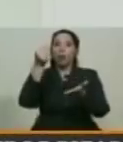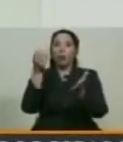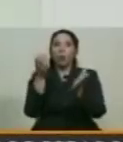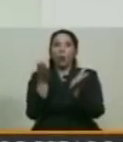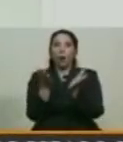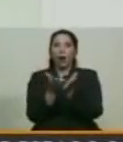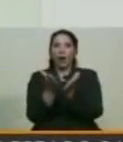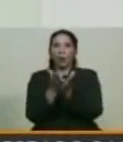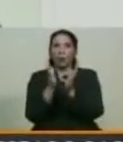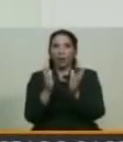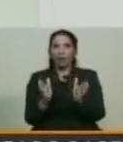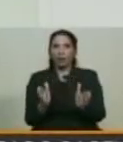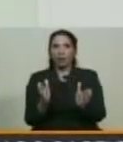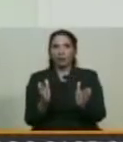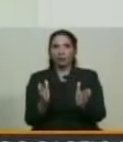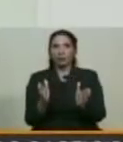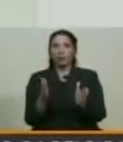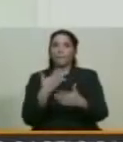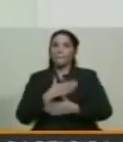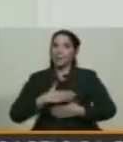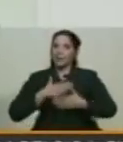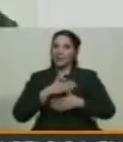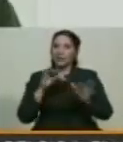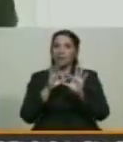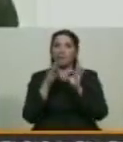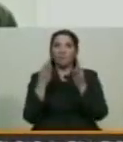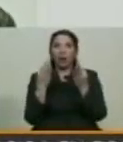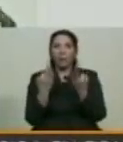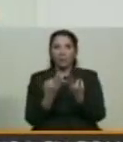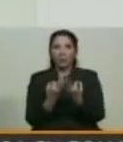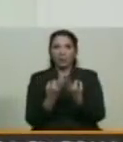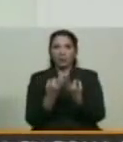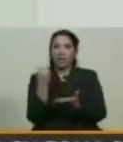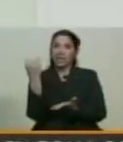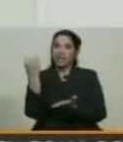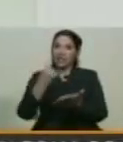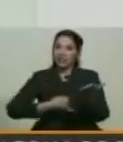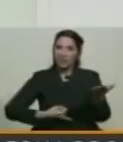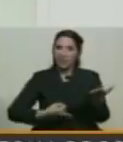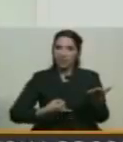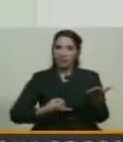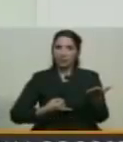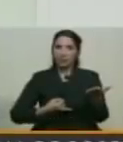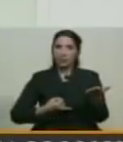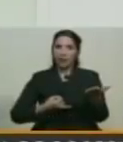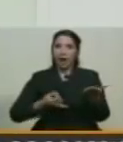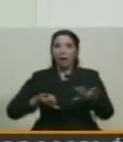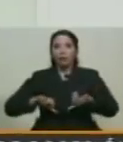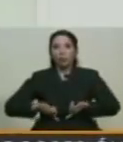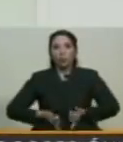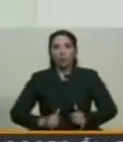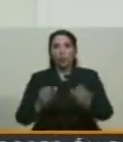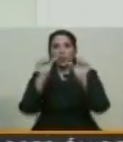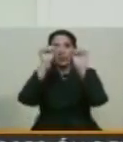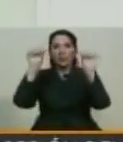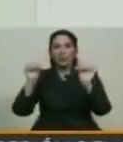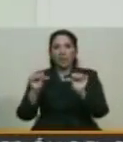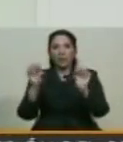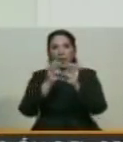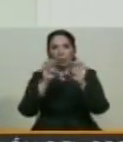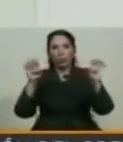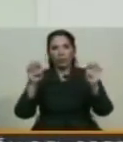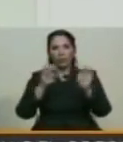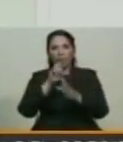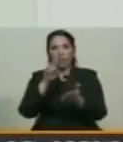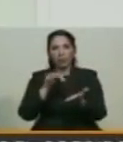va a beneficiar a las familias que vayan a inscribir a su hijo en el sistema educativo nacional.